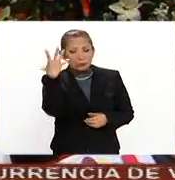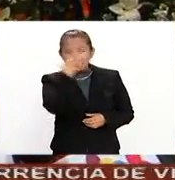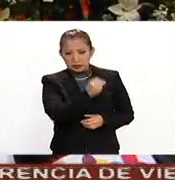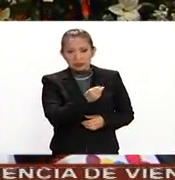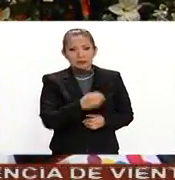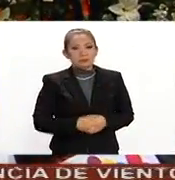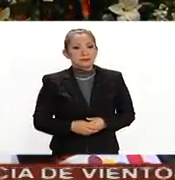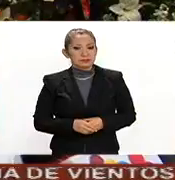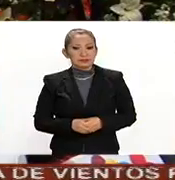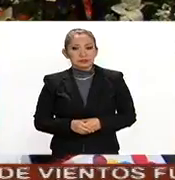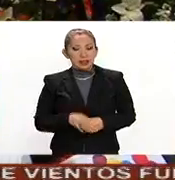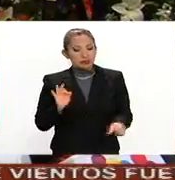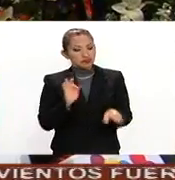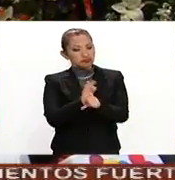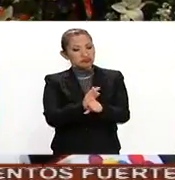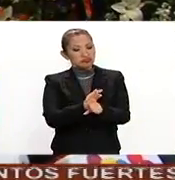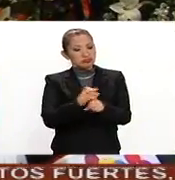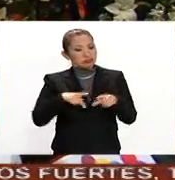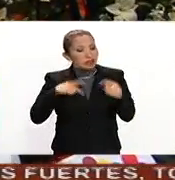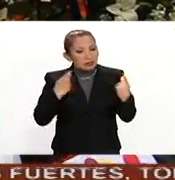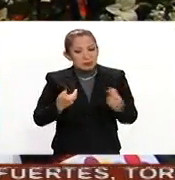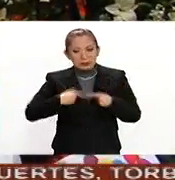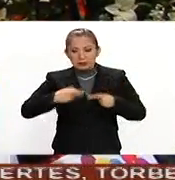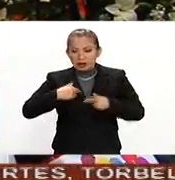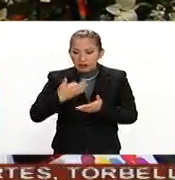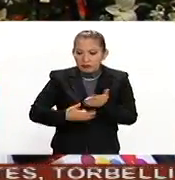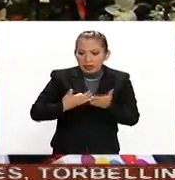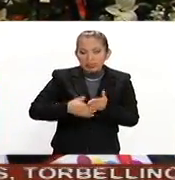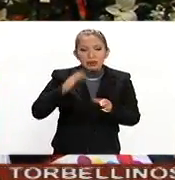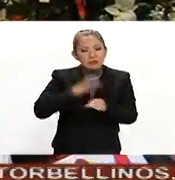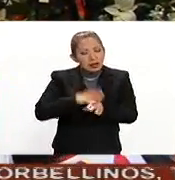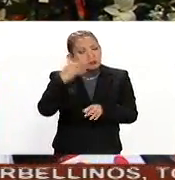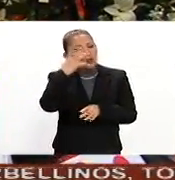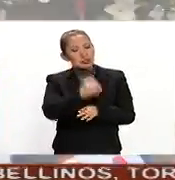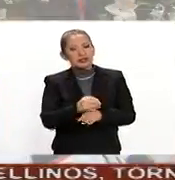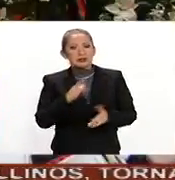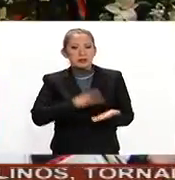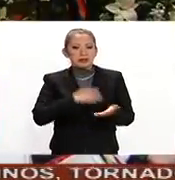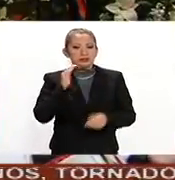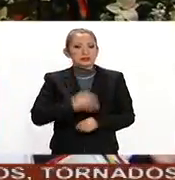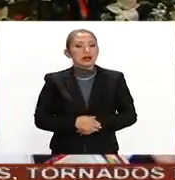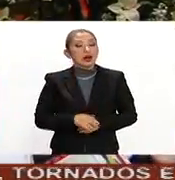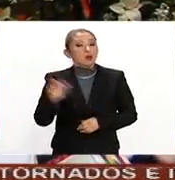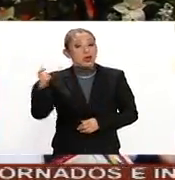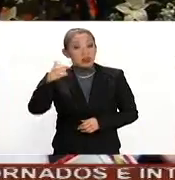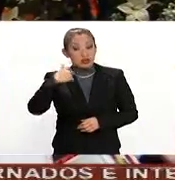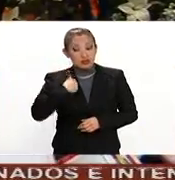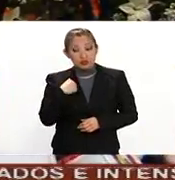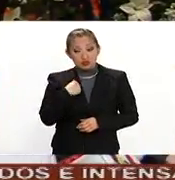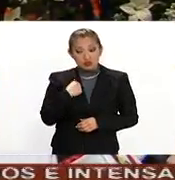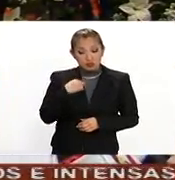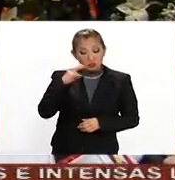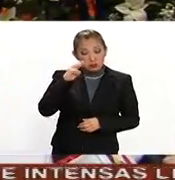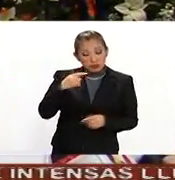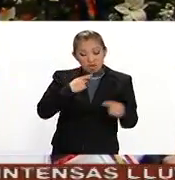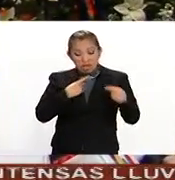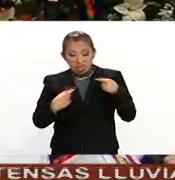bonita. Defender al débil es más bonito todavía. Cuando estaba esto en